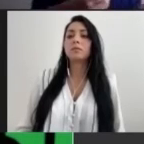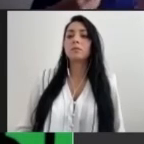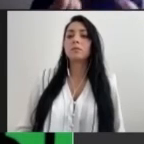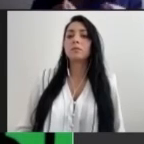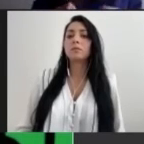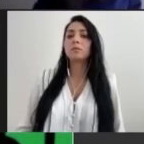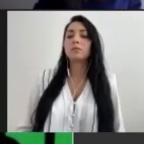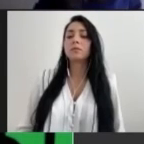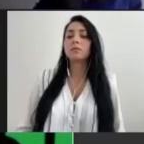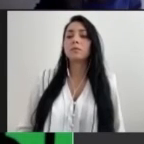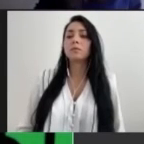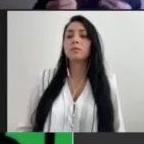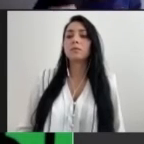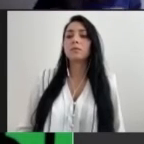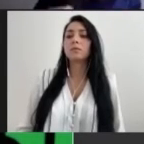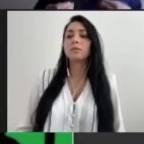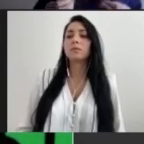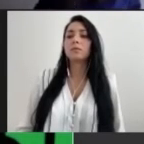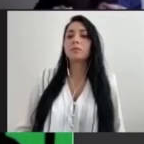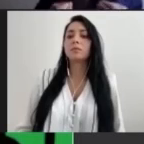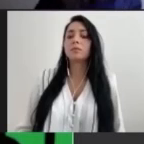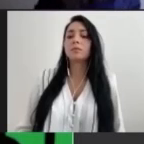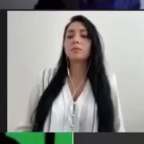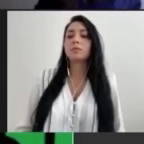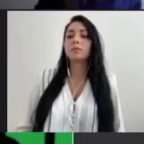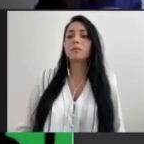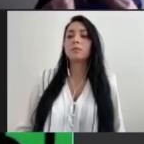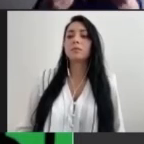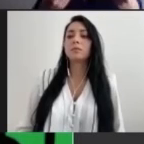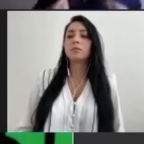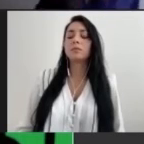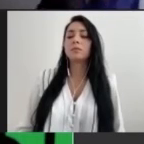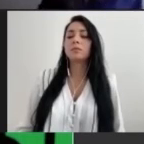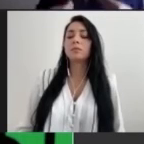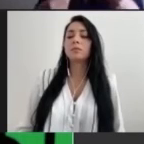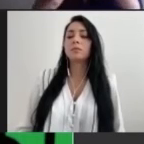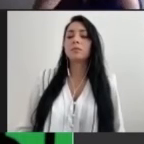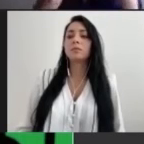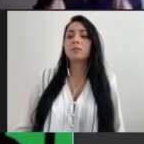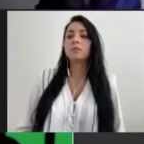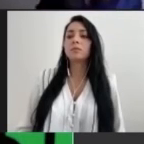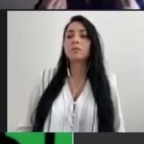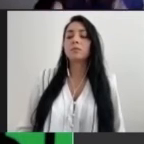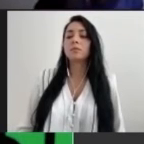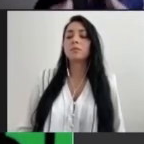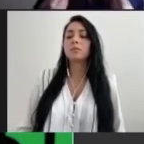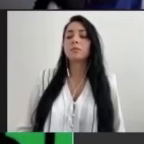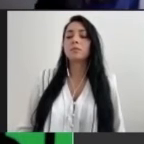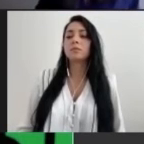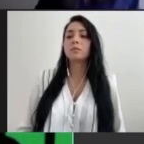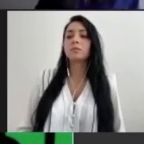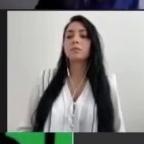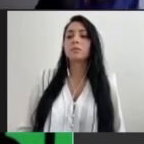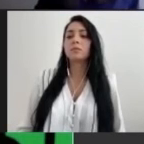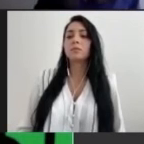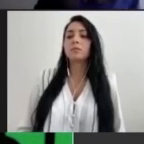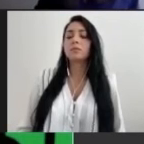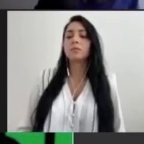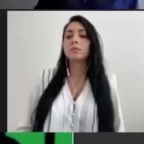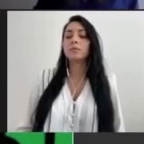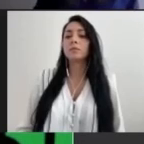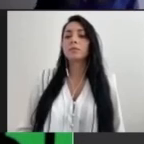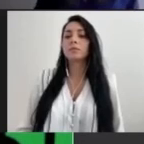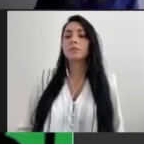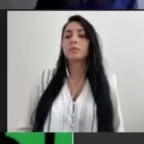la privación de la libertad de las mujeres tiene un impacto muy importante en la sociedad y en cómo se están haciendo las labores de cuidado en nuestro país.